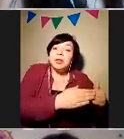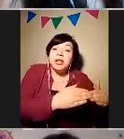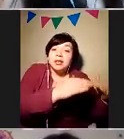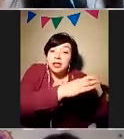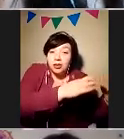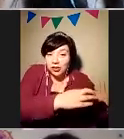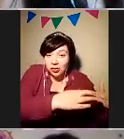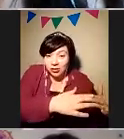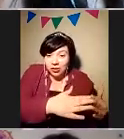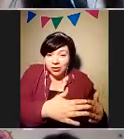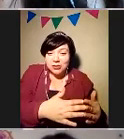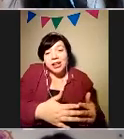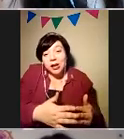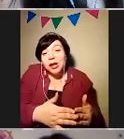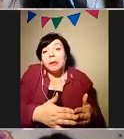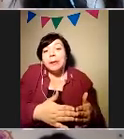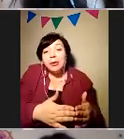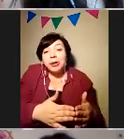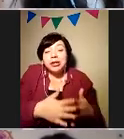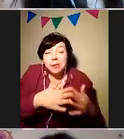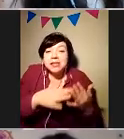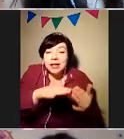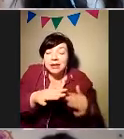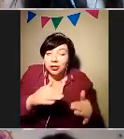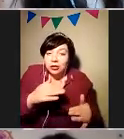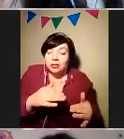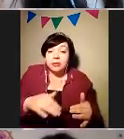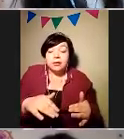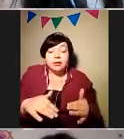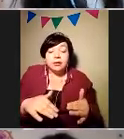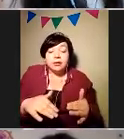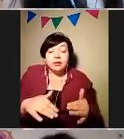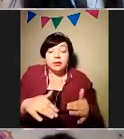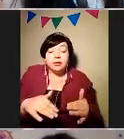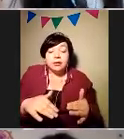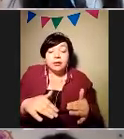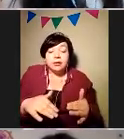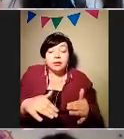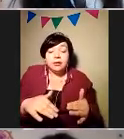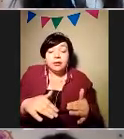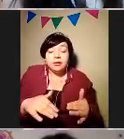parámetros estéticos. Claro. Entonces, claro, la ropa para hombre no está pensada tanto,